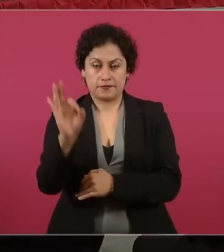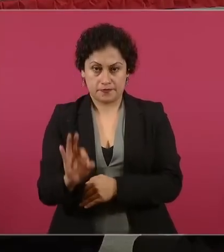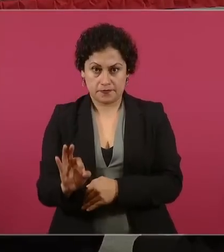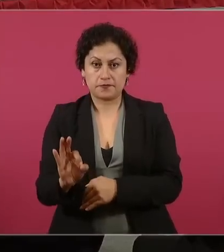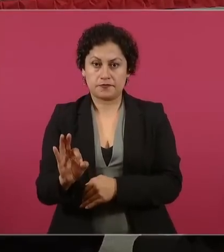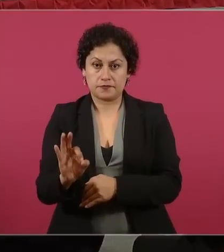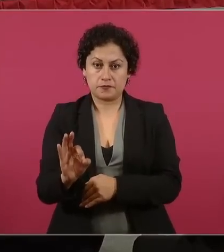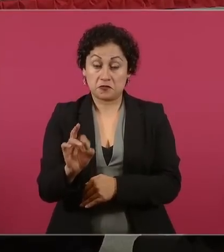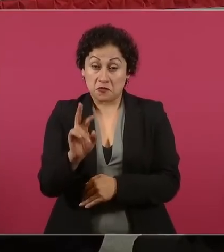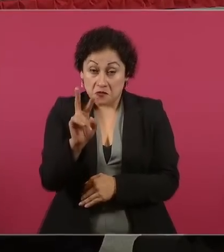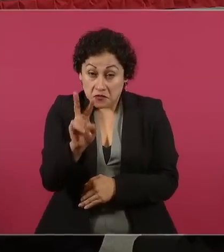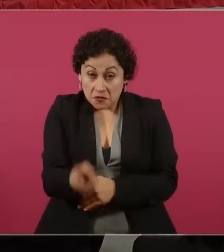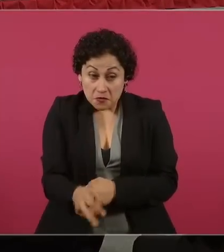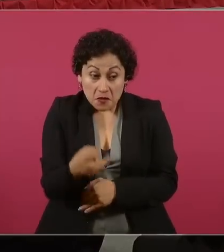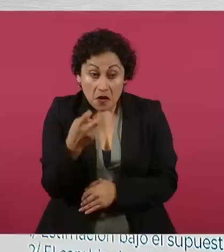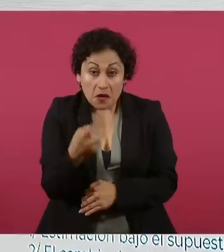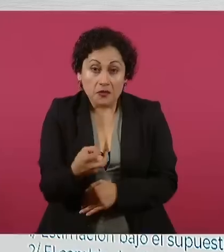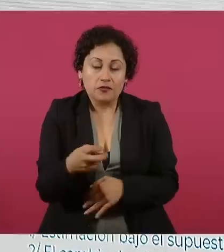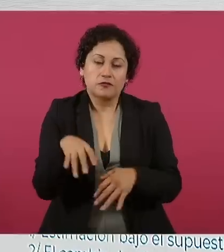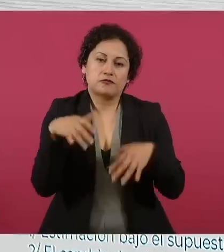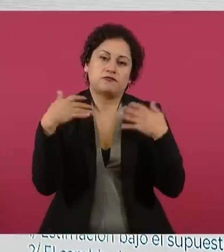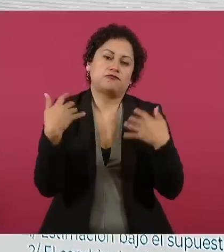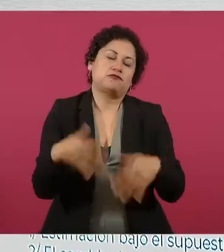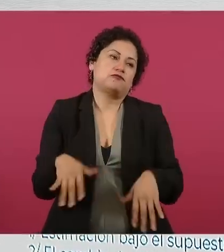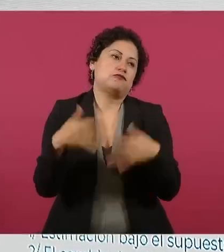un milagro.